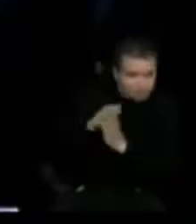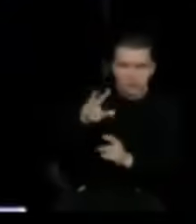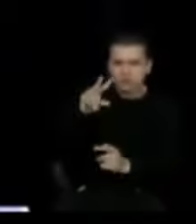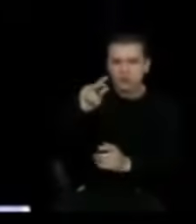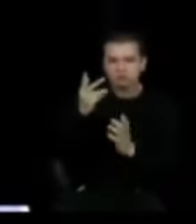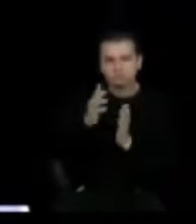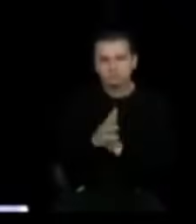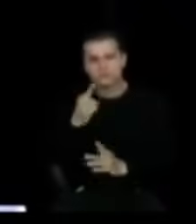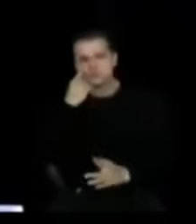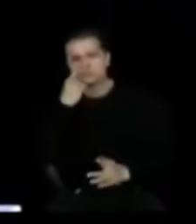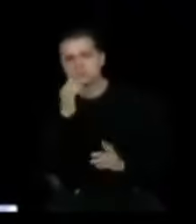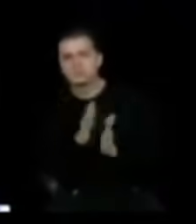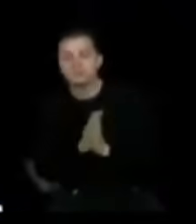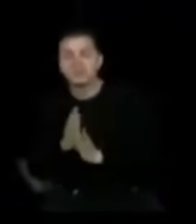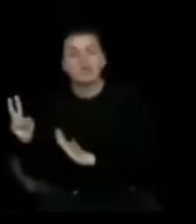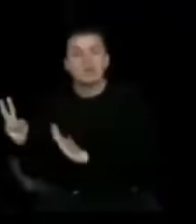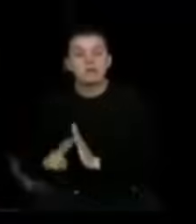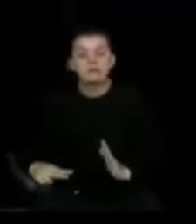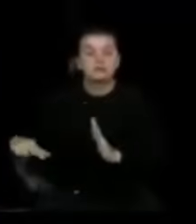la palabra de Dios,